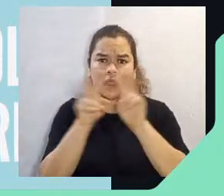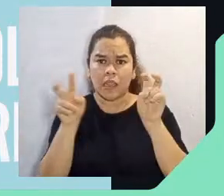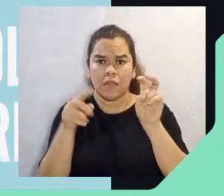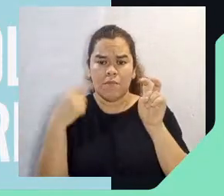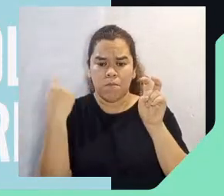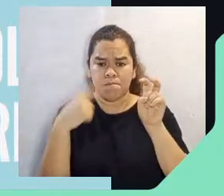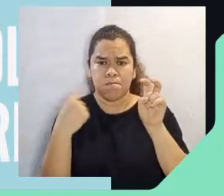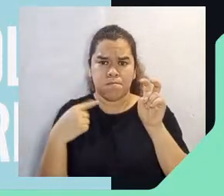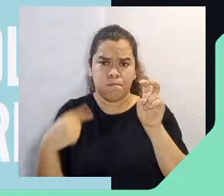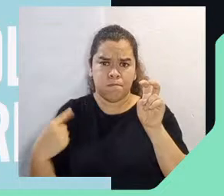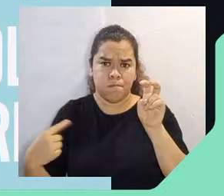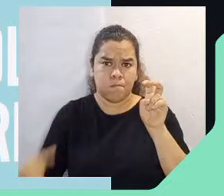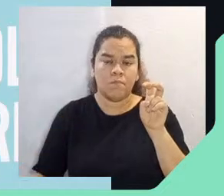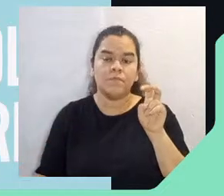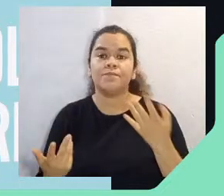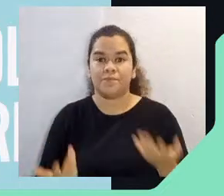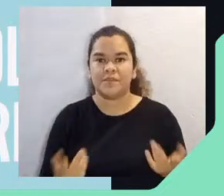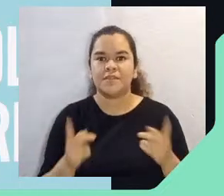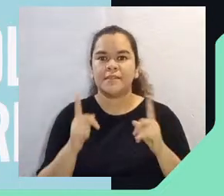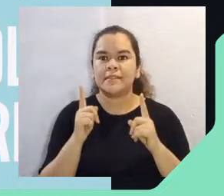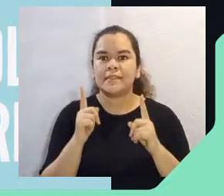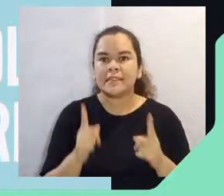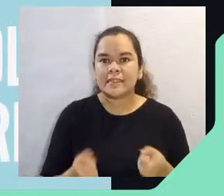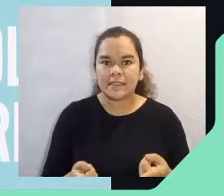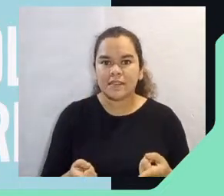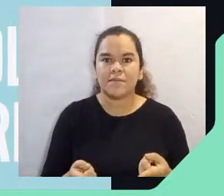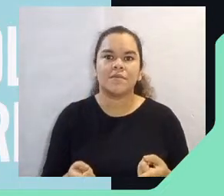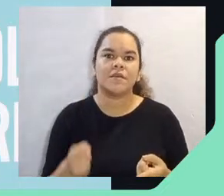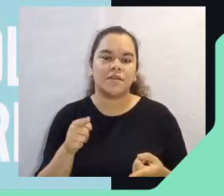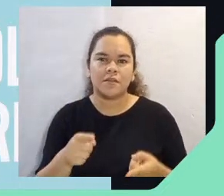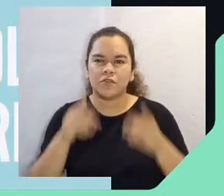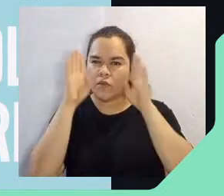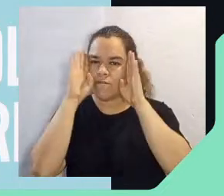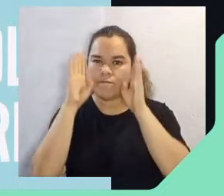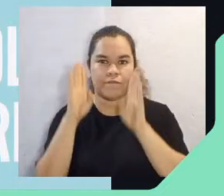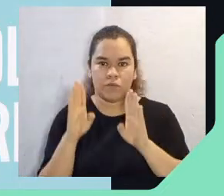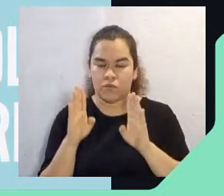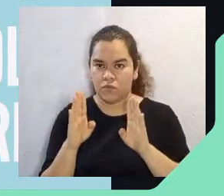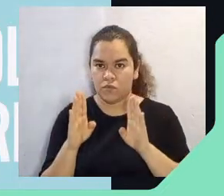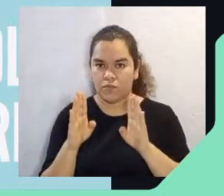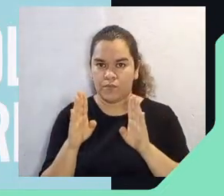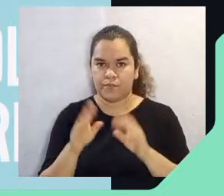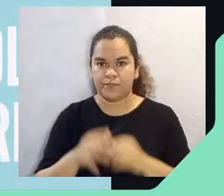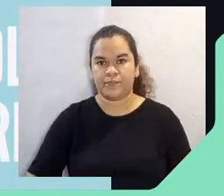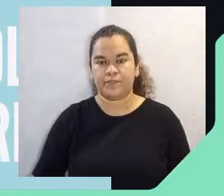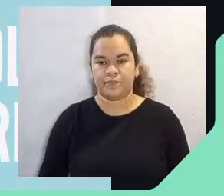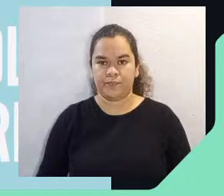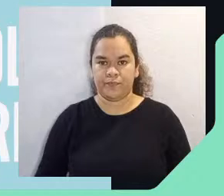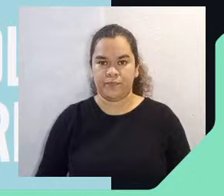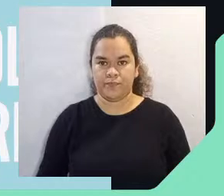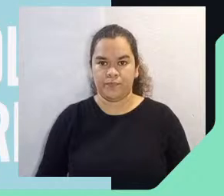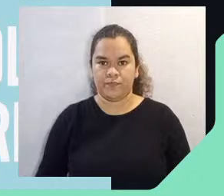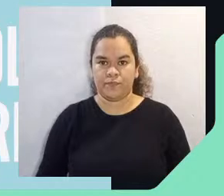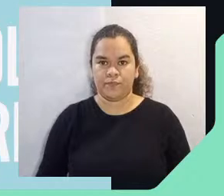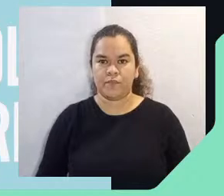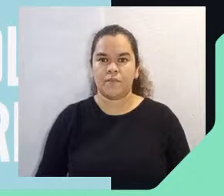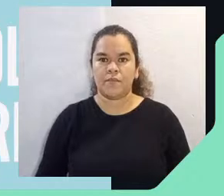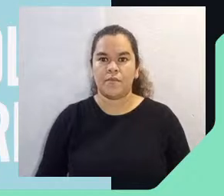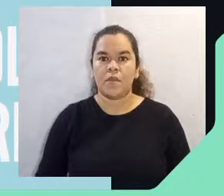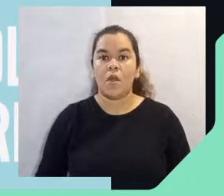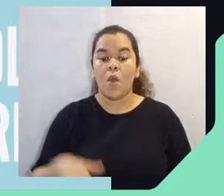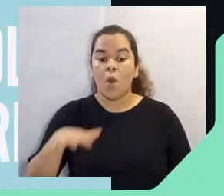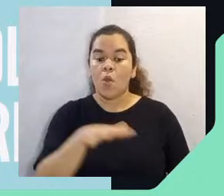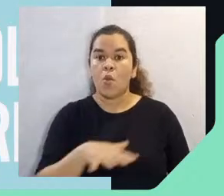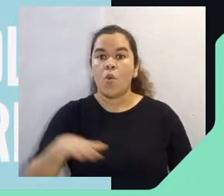una fuerte orientación a todos estos aspectos. Nos vamos a encontrar con muchos laboratorios,